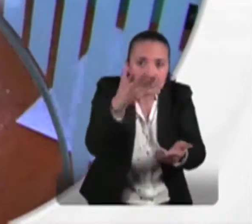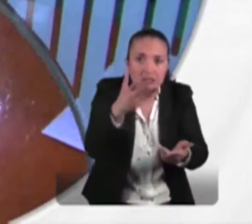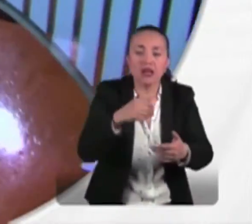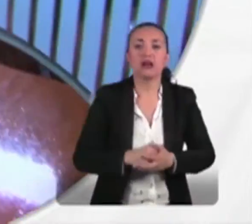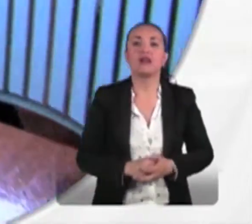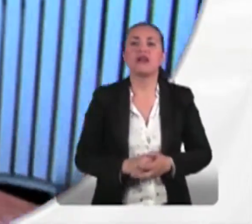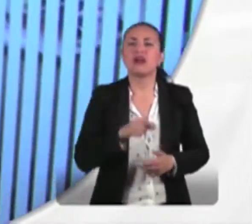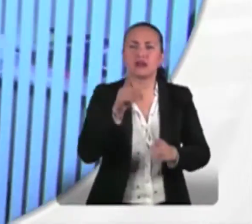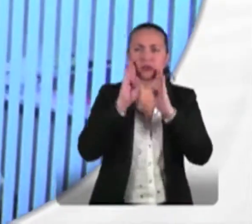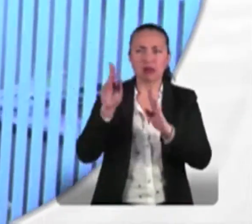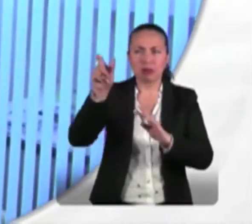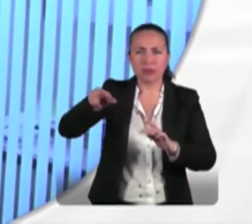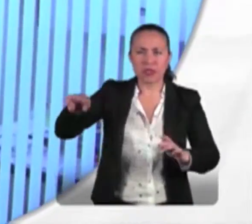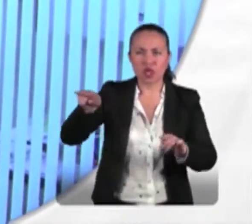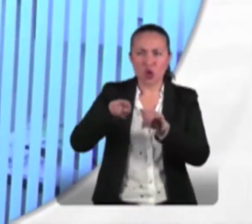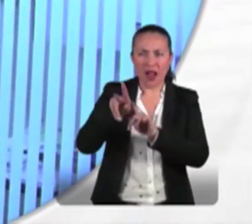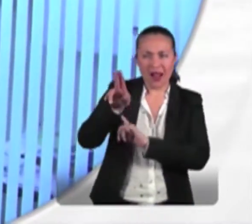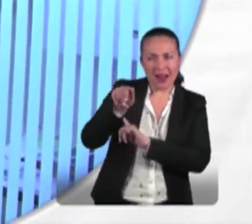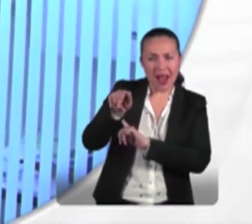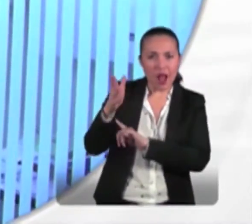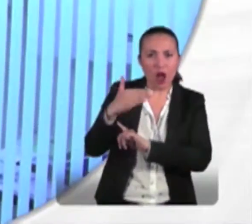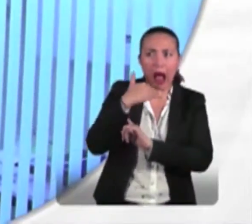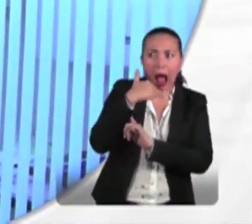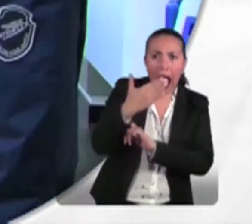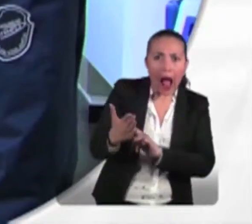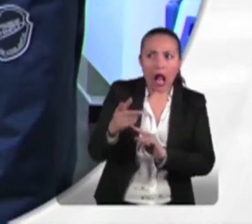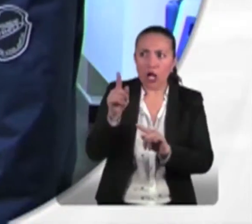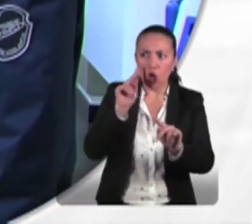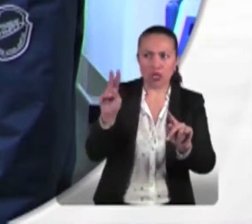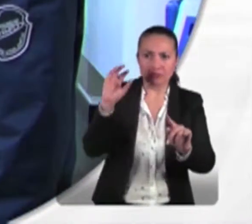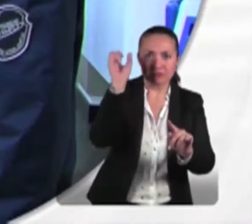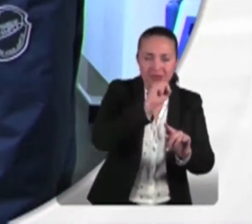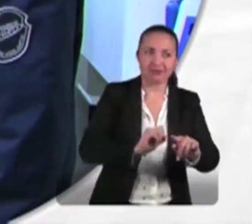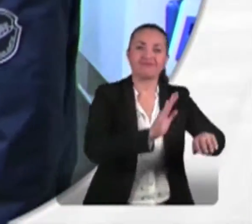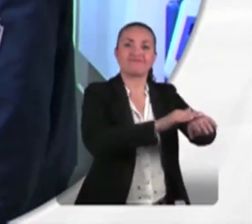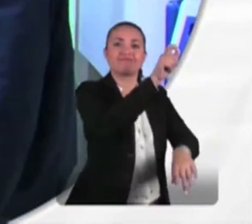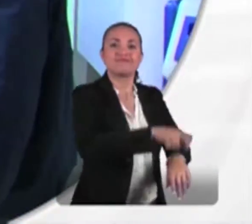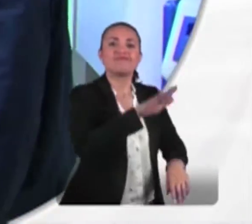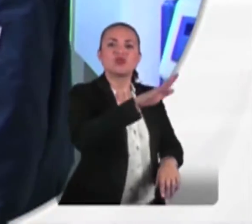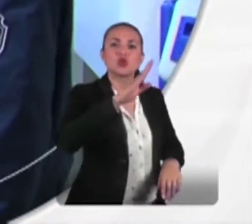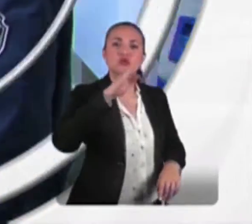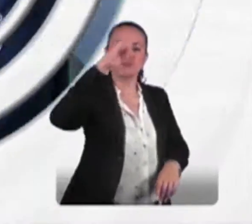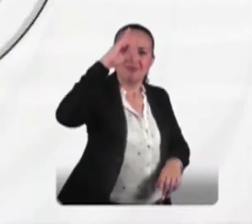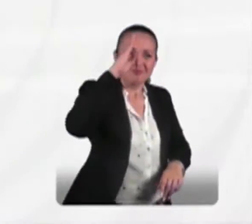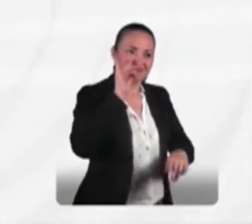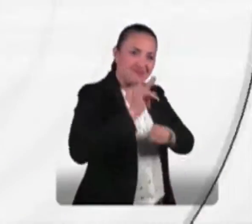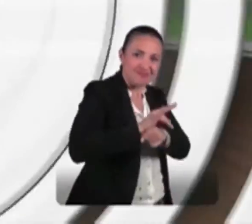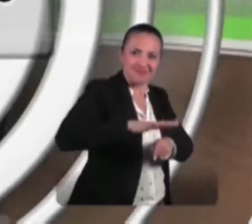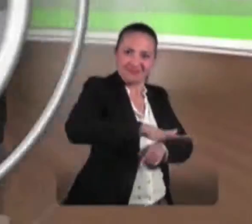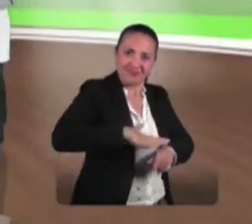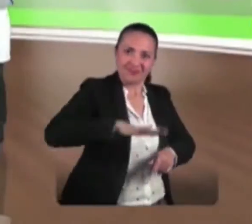las actitudes extrañas. Ante cualquier eventualidad o anomalía, informa inmediatamente a nuestro personal de